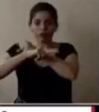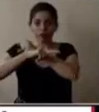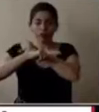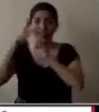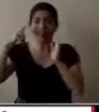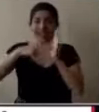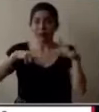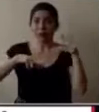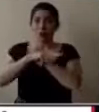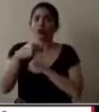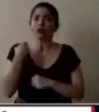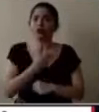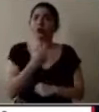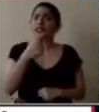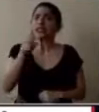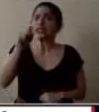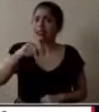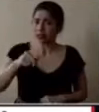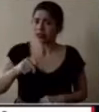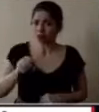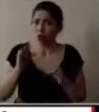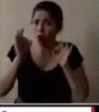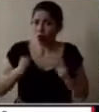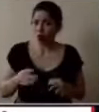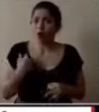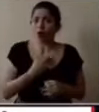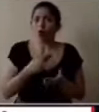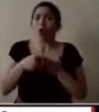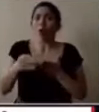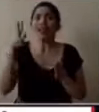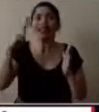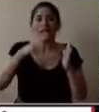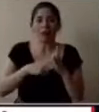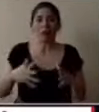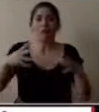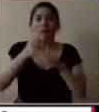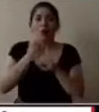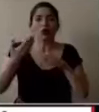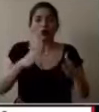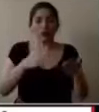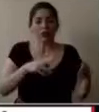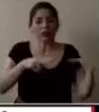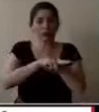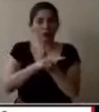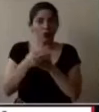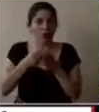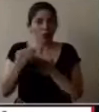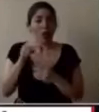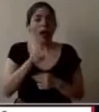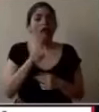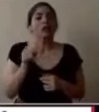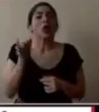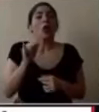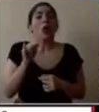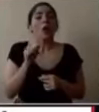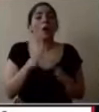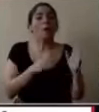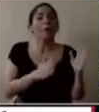Y nosotros dijimos, sí, efectivamente, confirmamos que nosotros compramos 3.000 bolsas de cadáveres. Como una medida